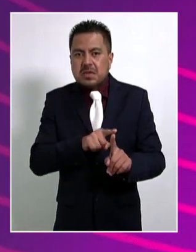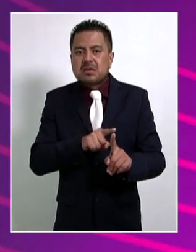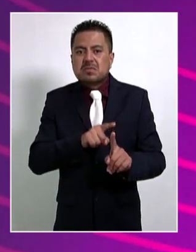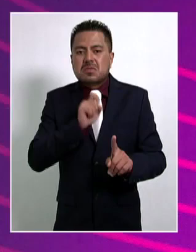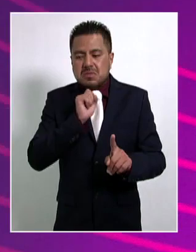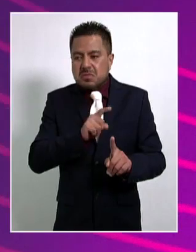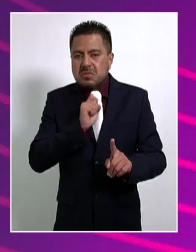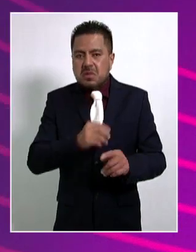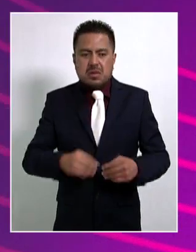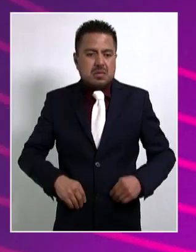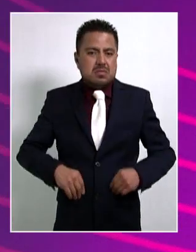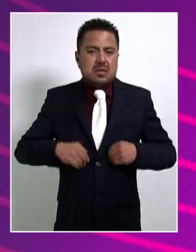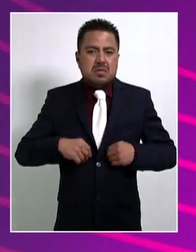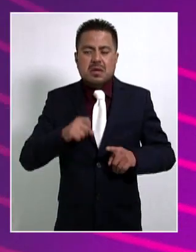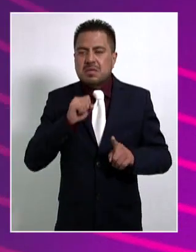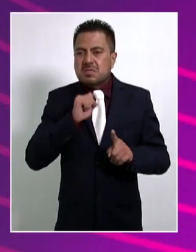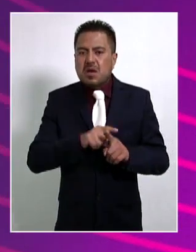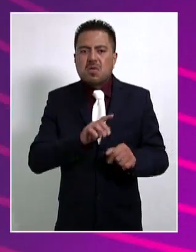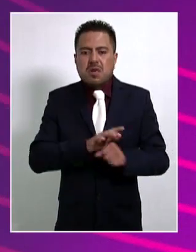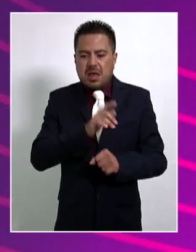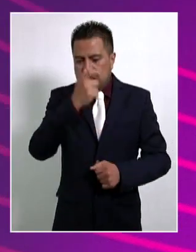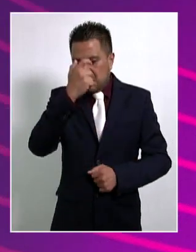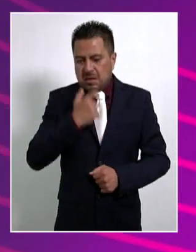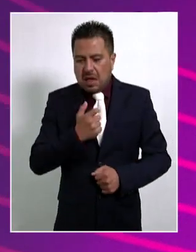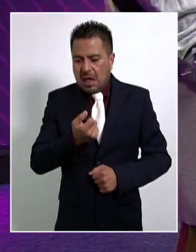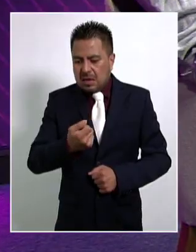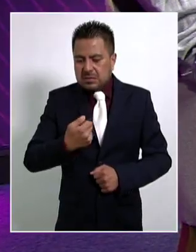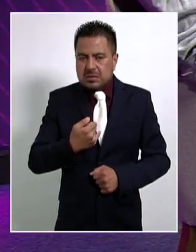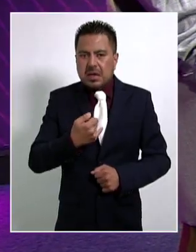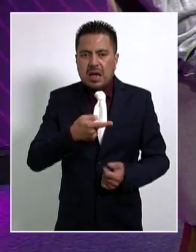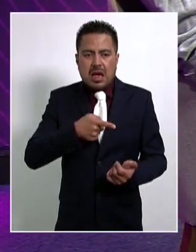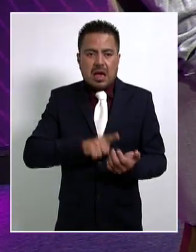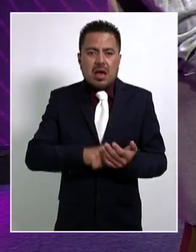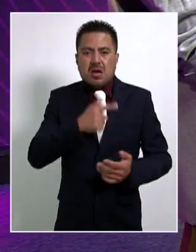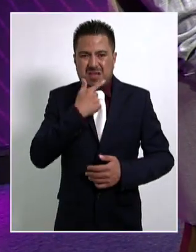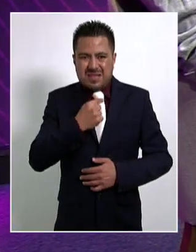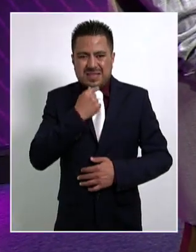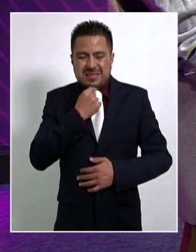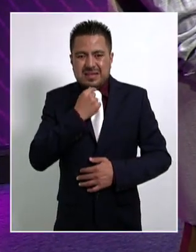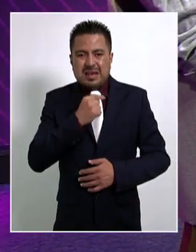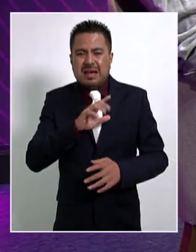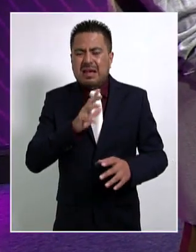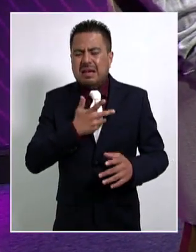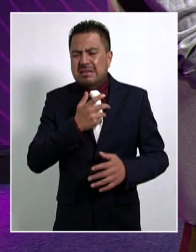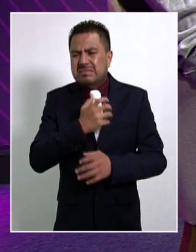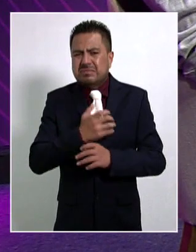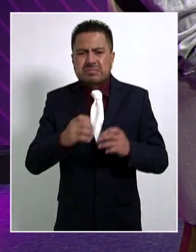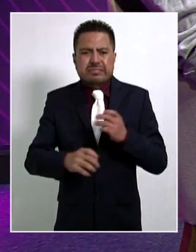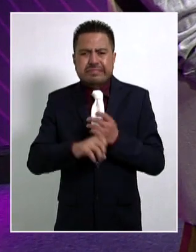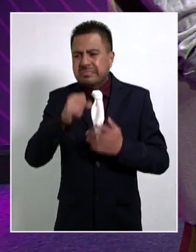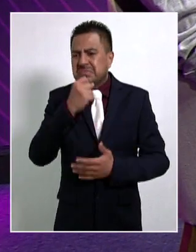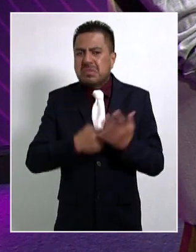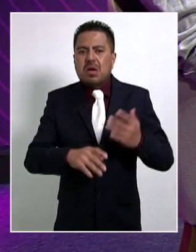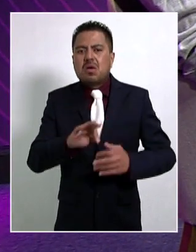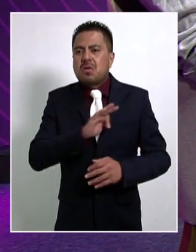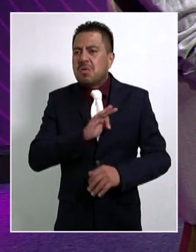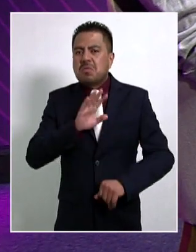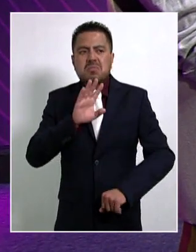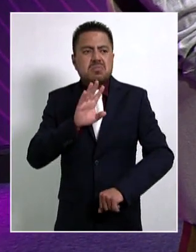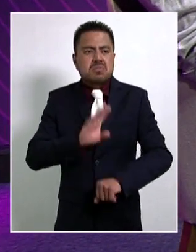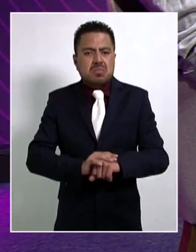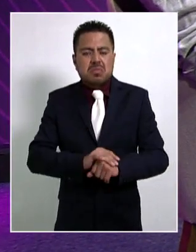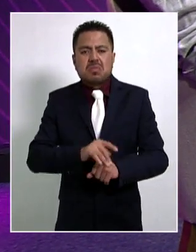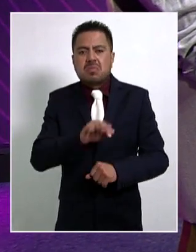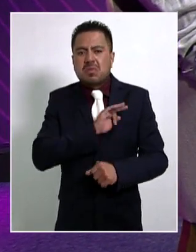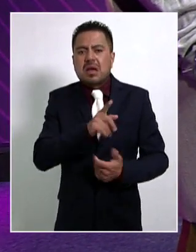cuestión de vivir el género con el cual nos identificamos dentro de la masculinidad, hay tantas cosas que no se nos permiten y